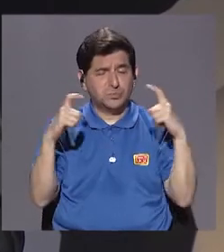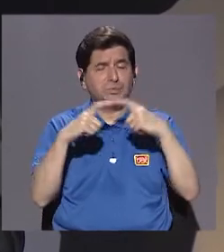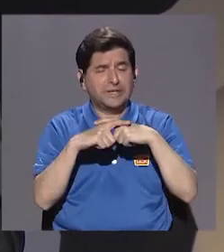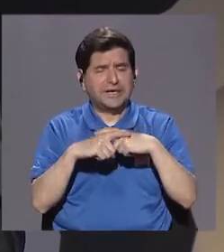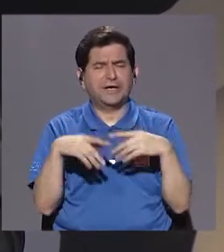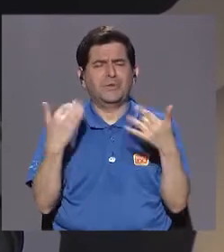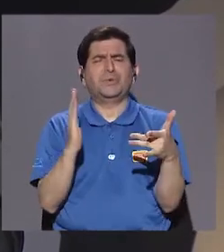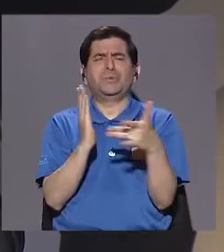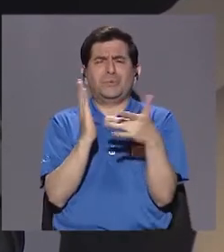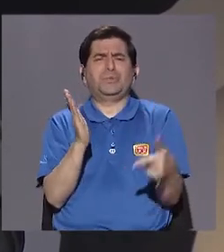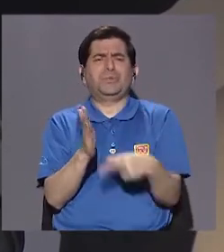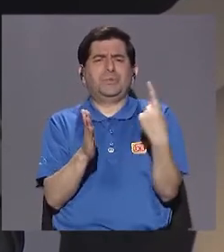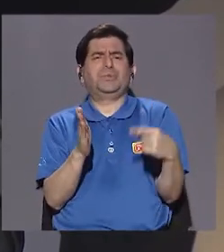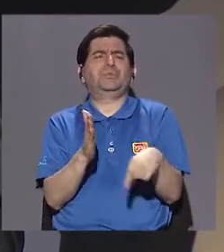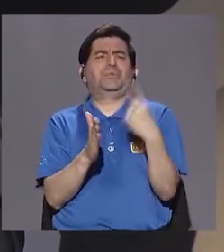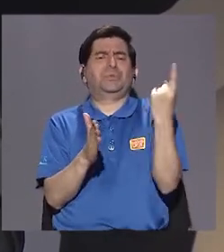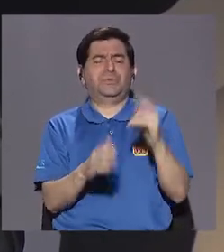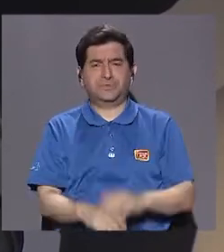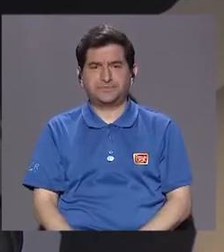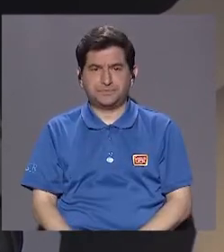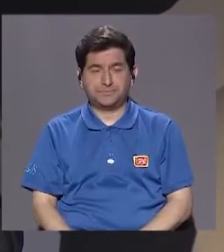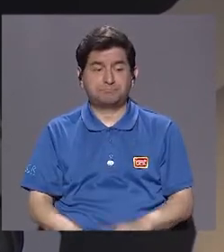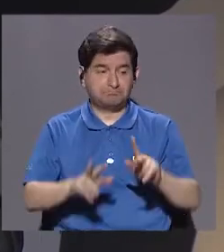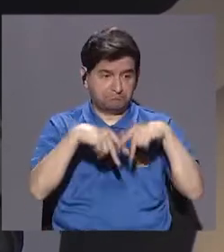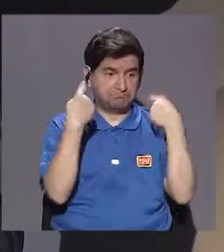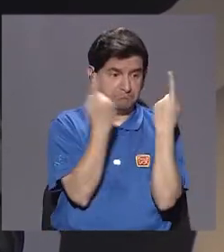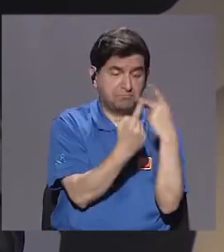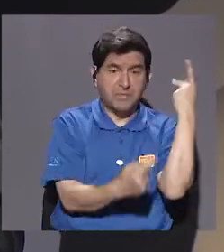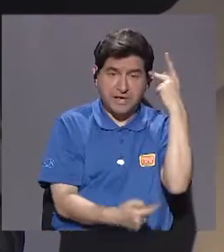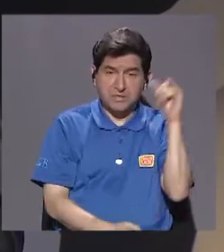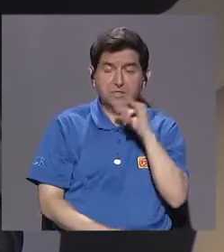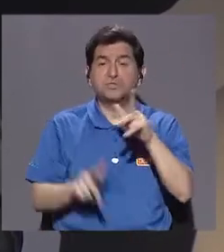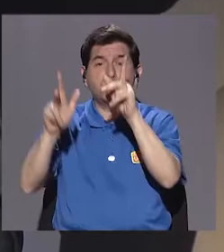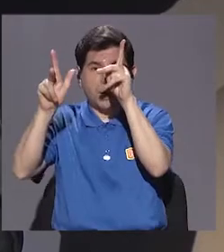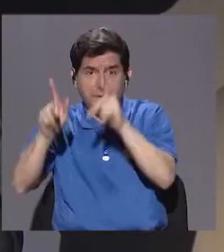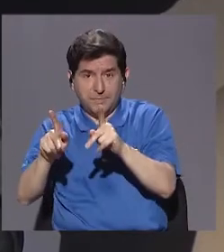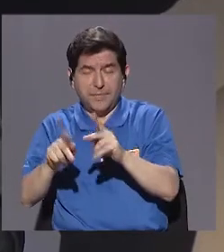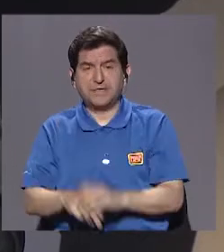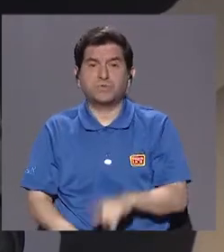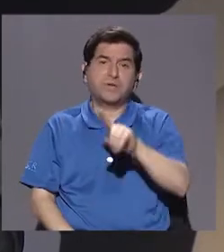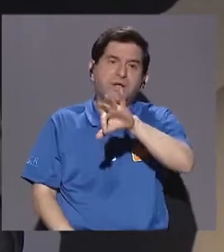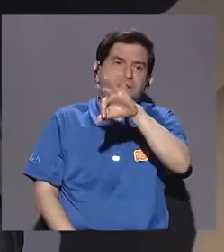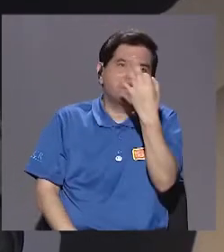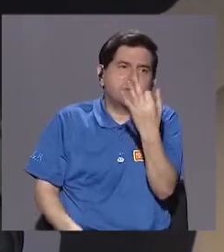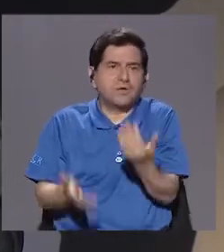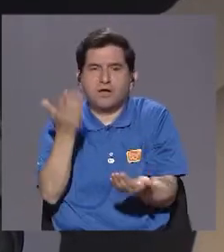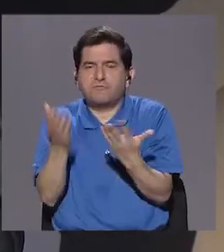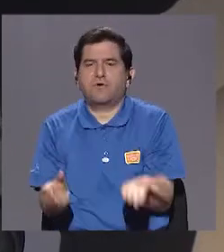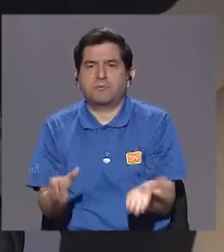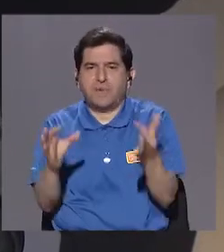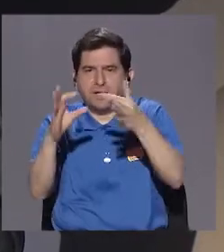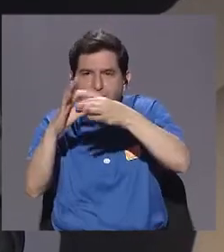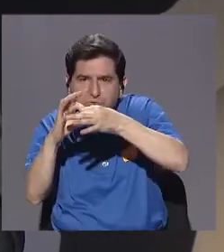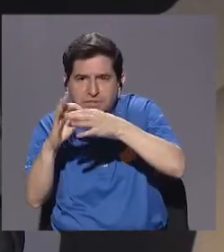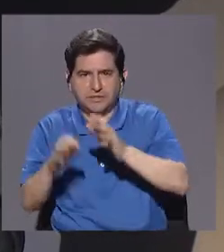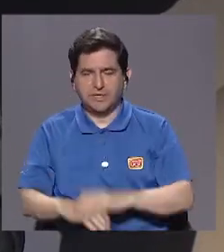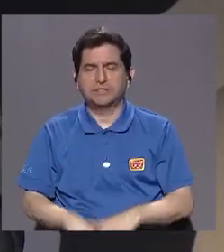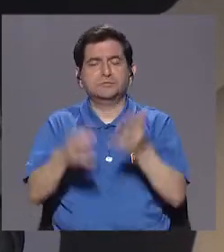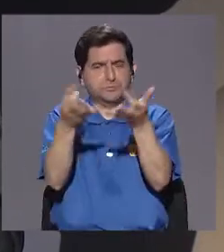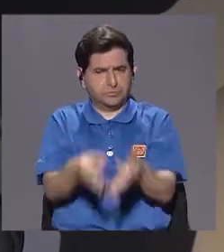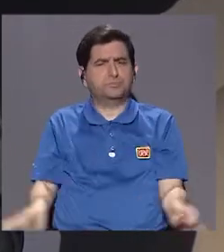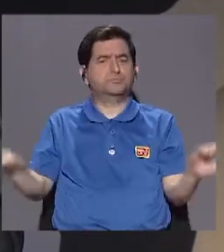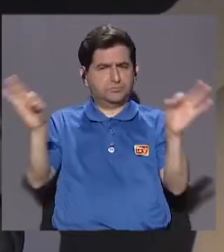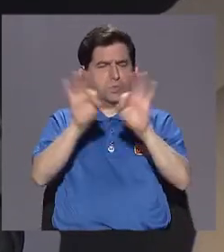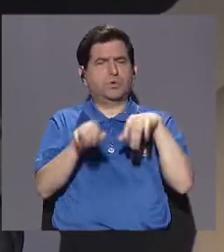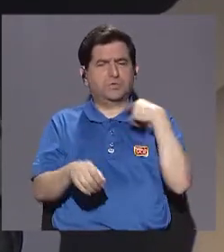un tema muy técnico a veces y tanto partidos políticos como las personas que están de alguna u otra manera involucradas pues es